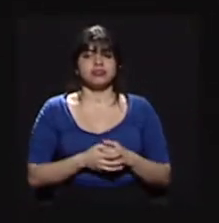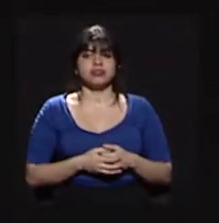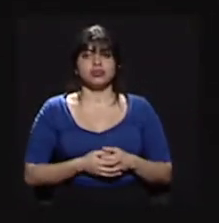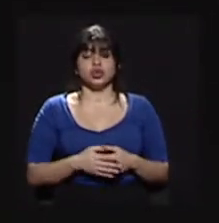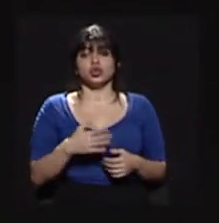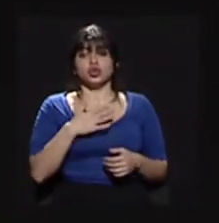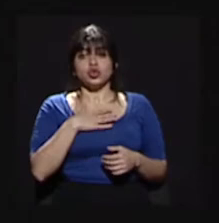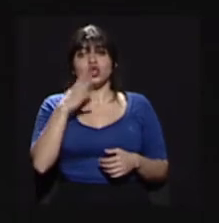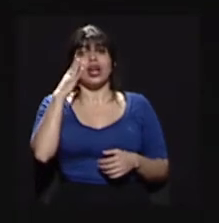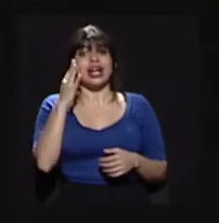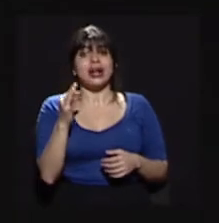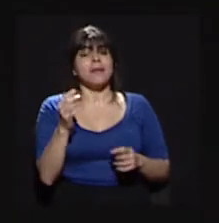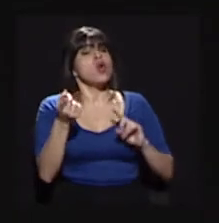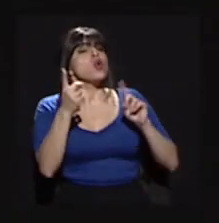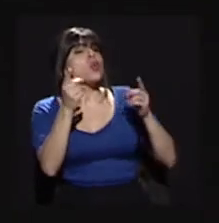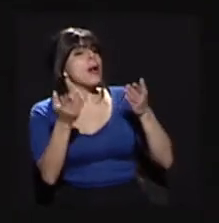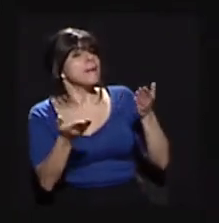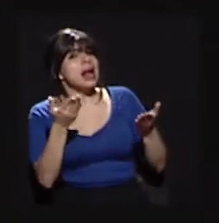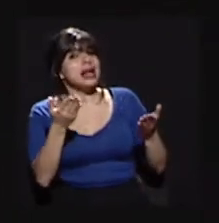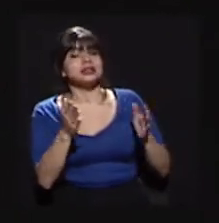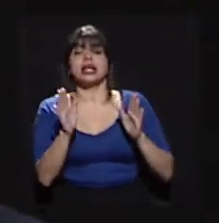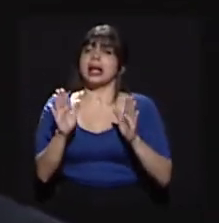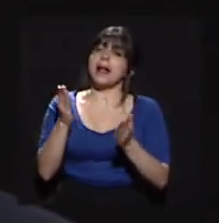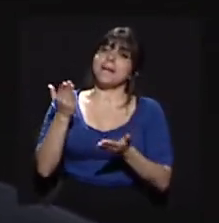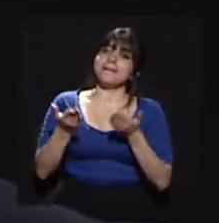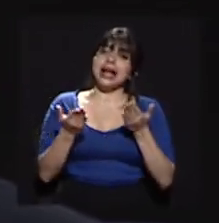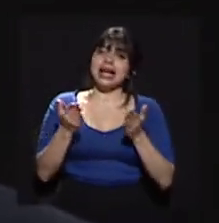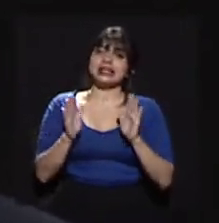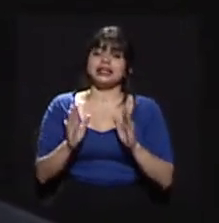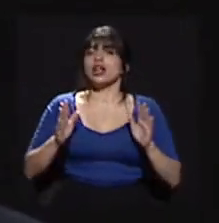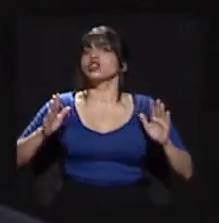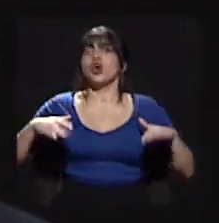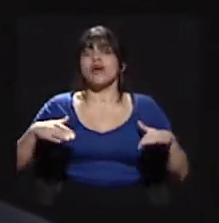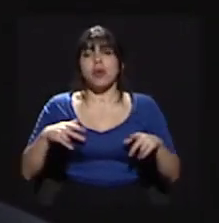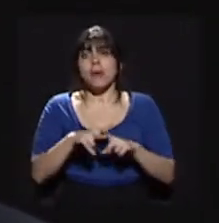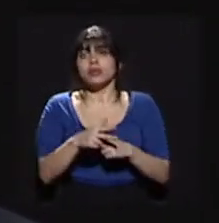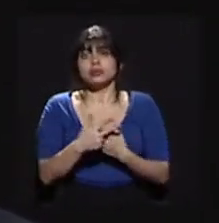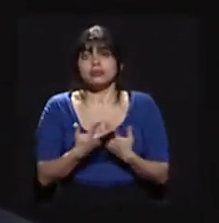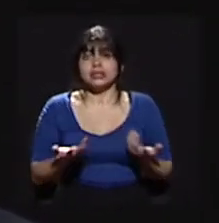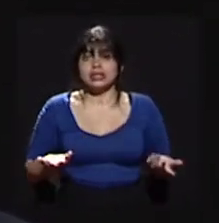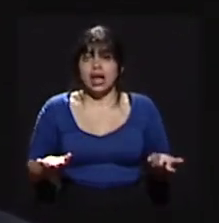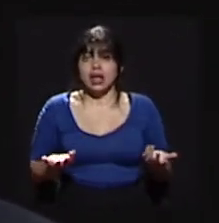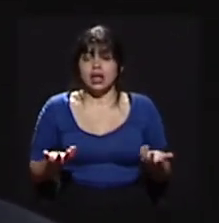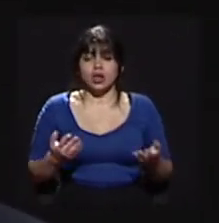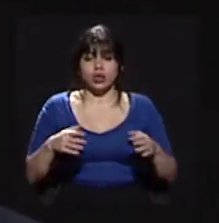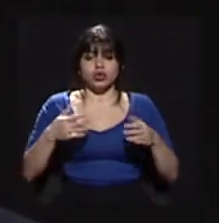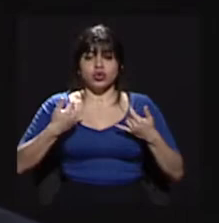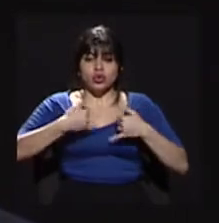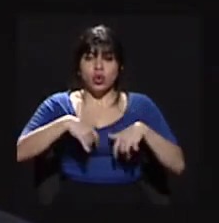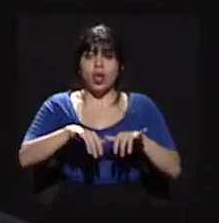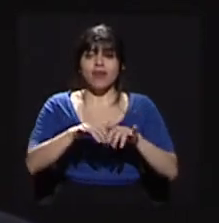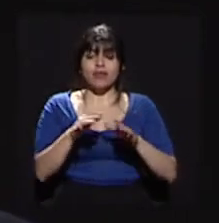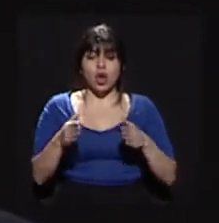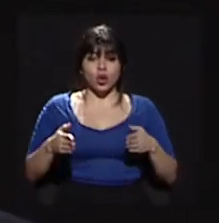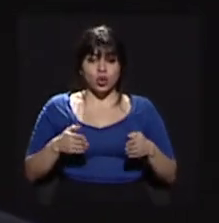yo creo que el agro cuál es el balance es que el balance es que es que todavía no hemos empezado o sea todavía la ruta